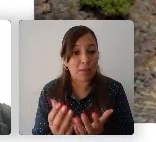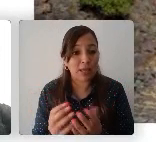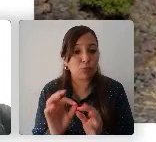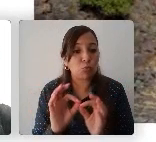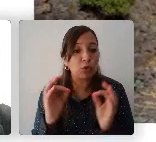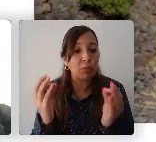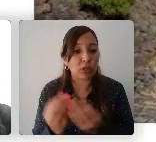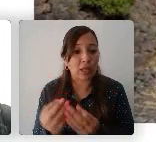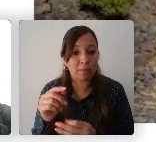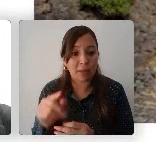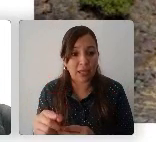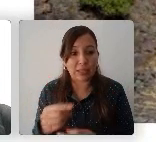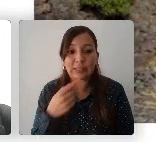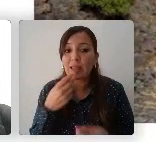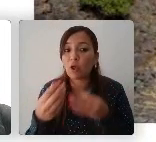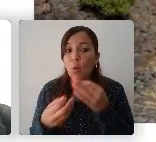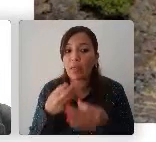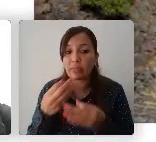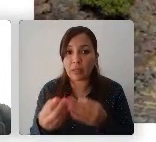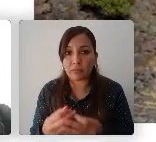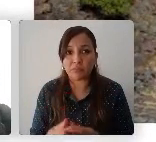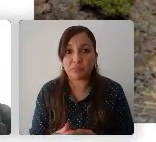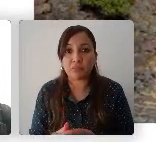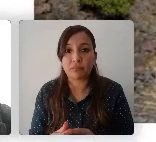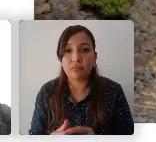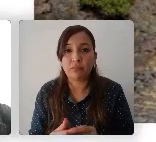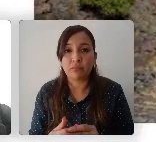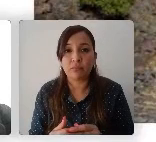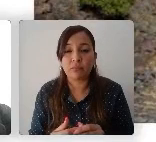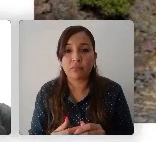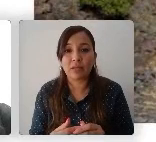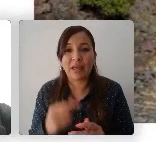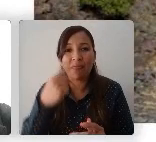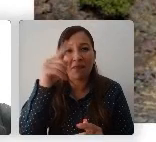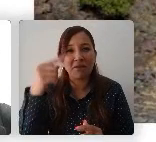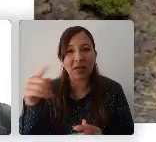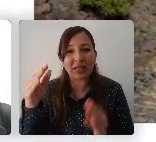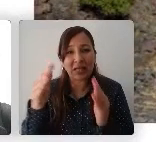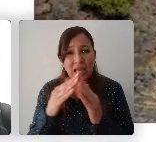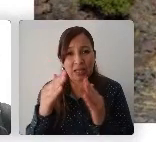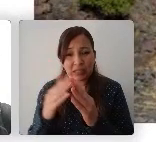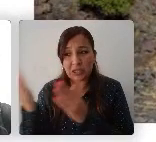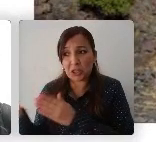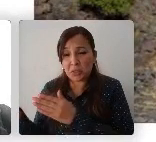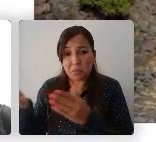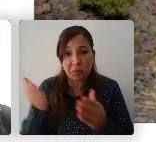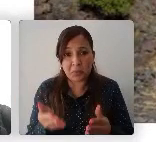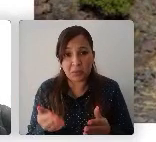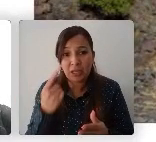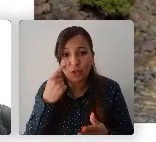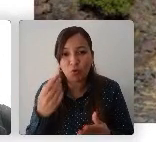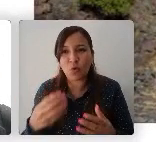Compartir diferentes vivencias en cada uno de las casas que ellos habitan, que ellos tienen, y